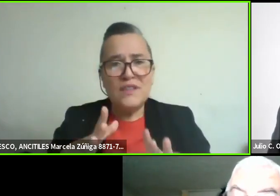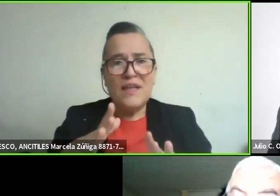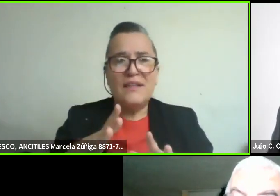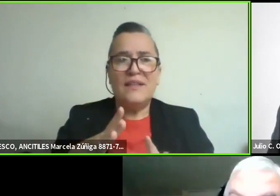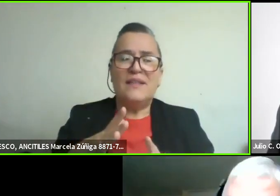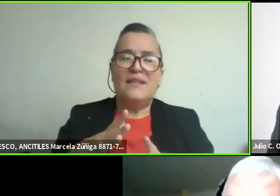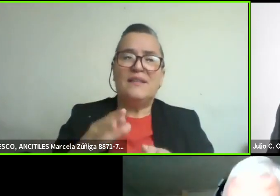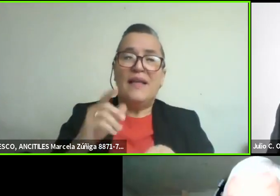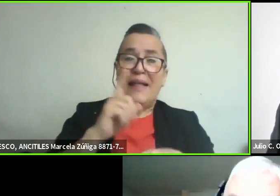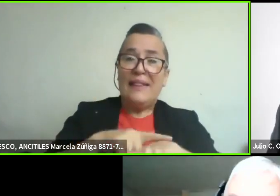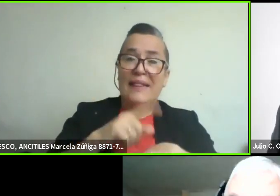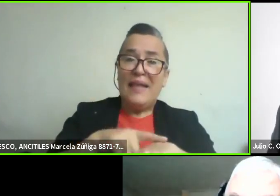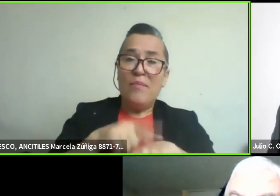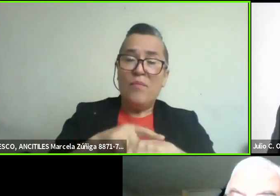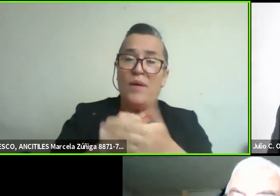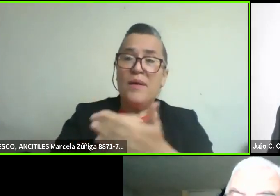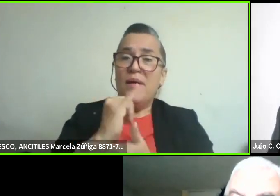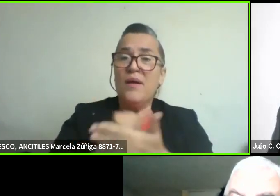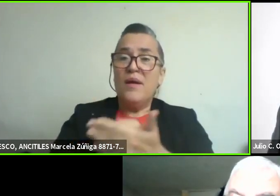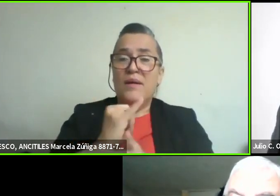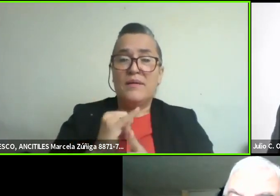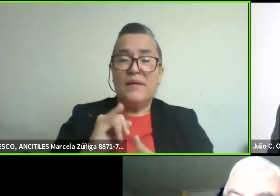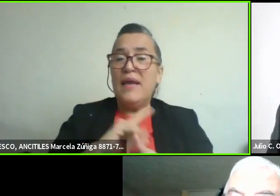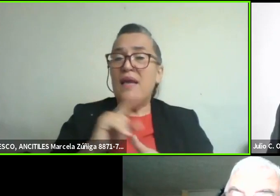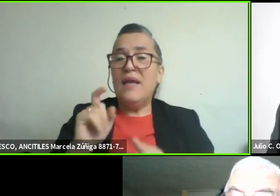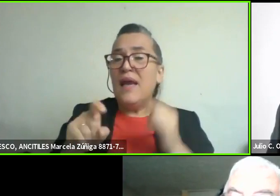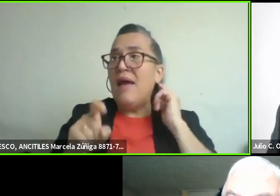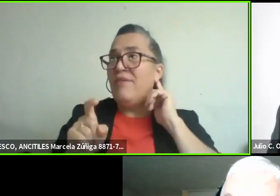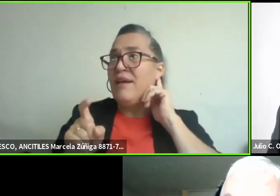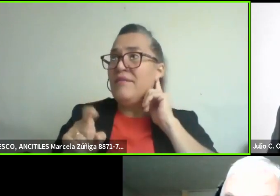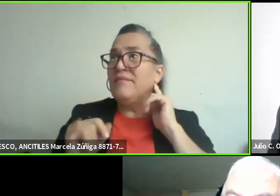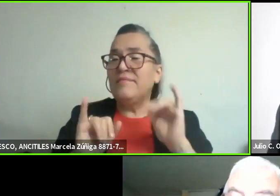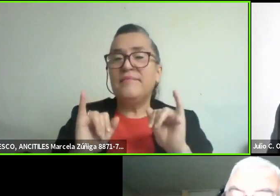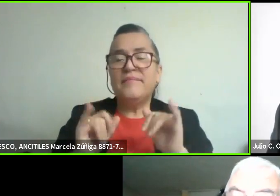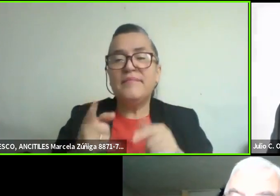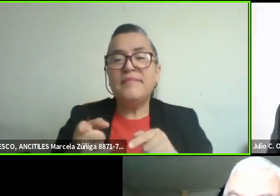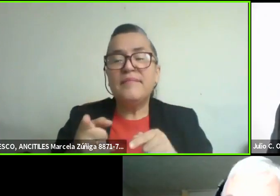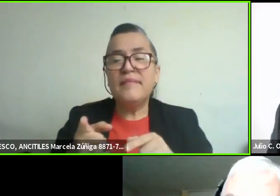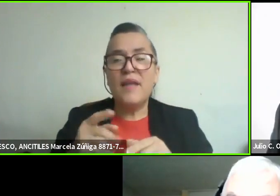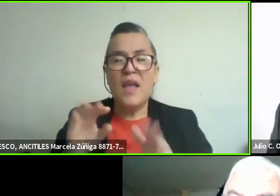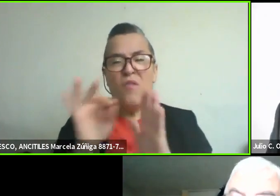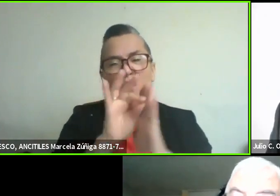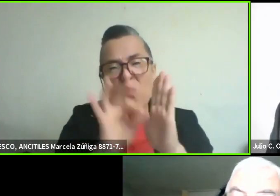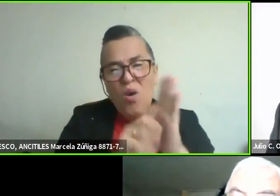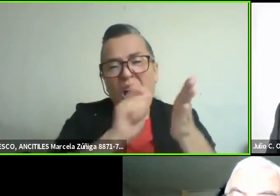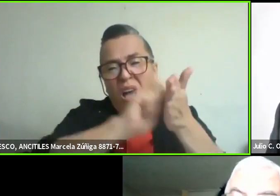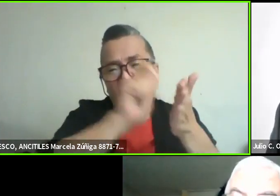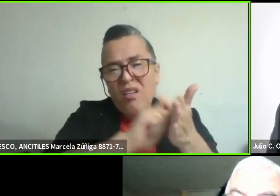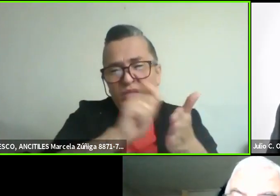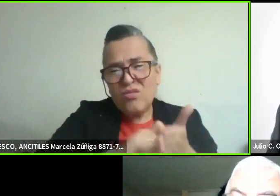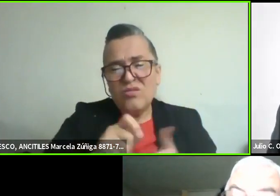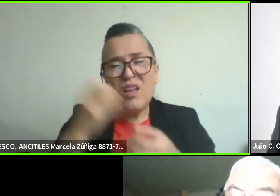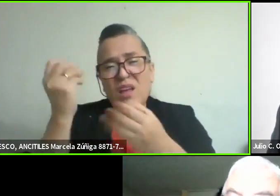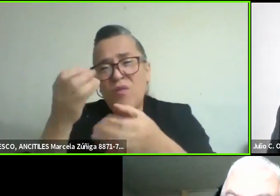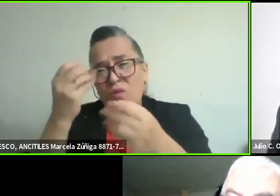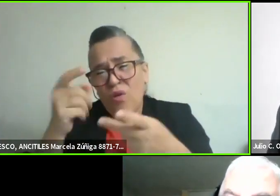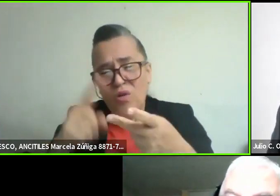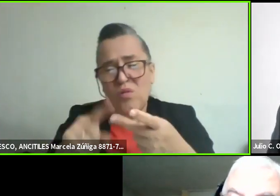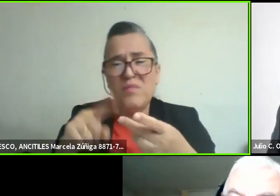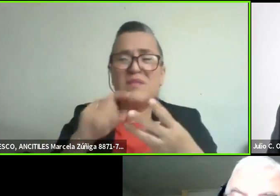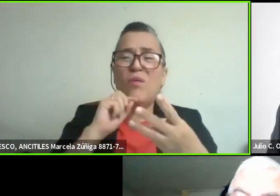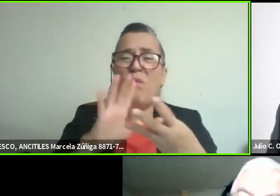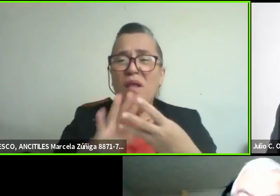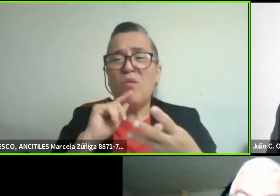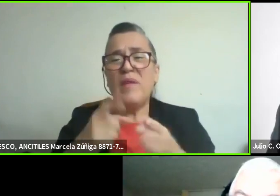en investigar precisamente y no necesariamente en estar llenando formularios están llegando informes en estar cumpliendo